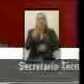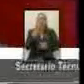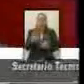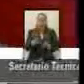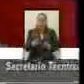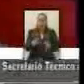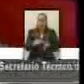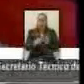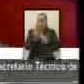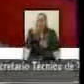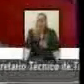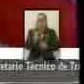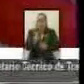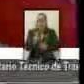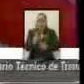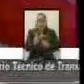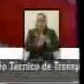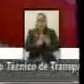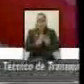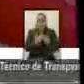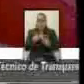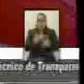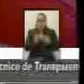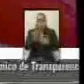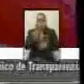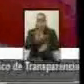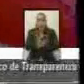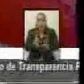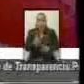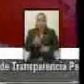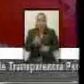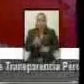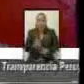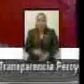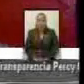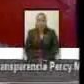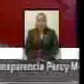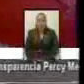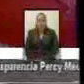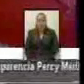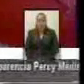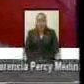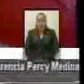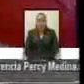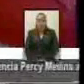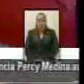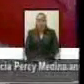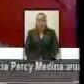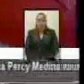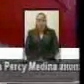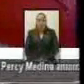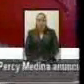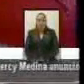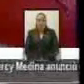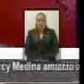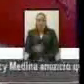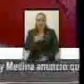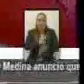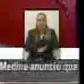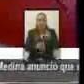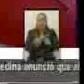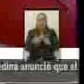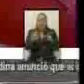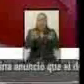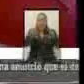ilícita. 34 Fiscalía Provincial de Lima en lo penal. Está todos los Oviedo. Estafa, quiebra,